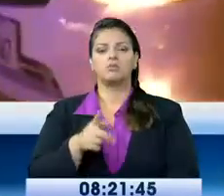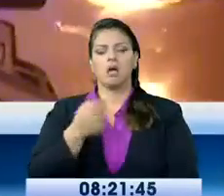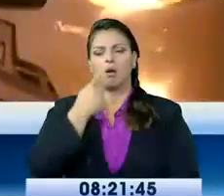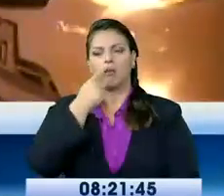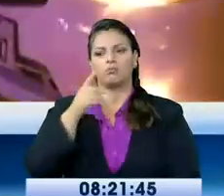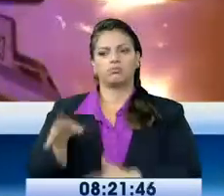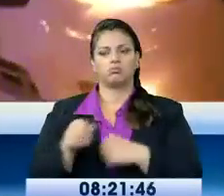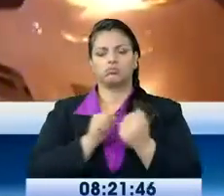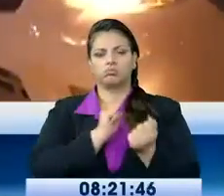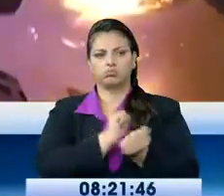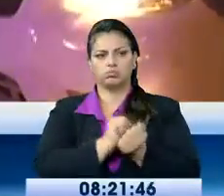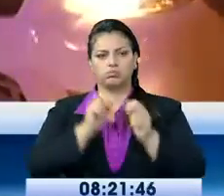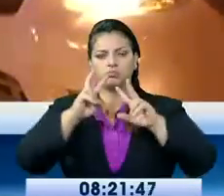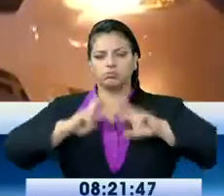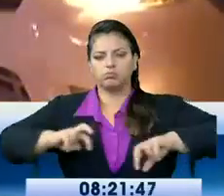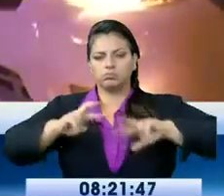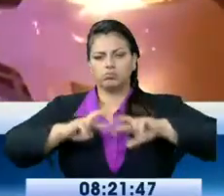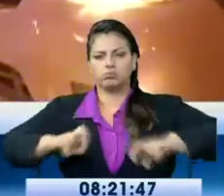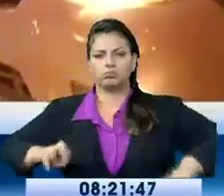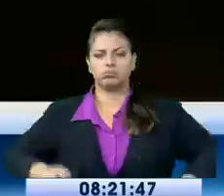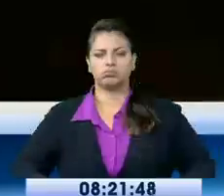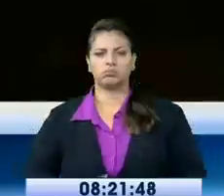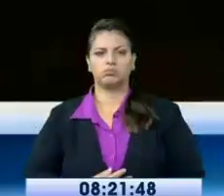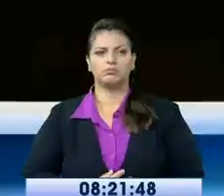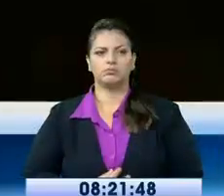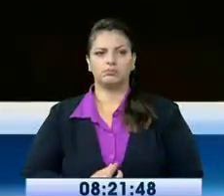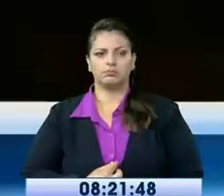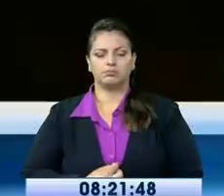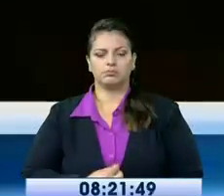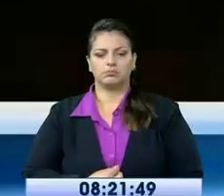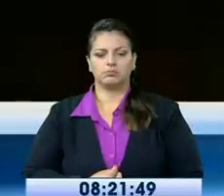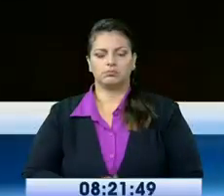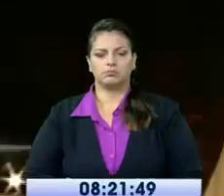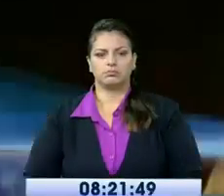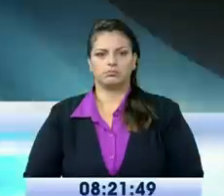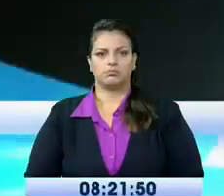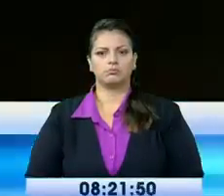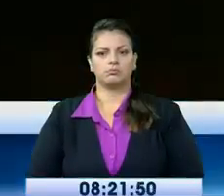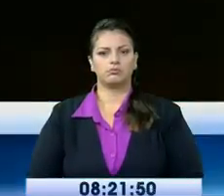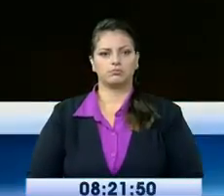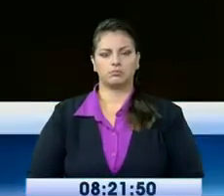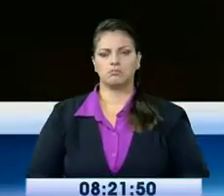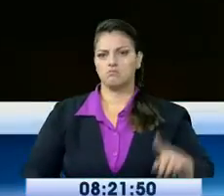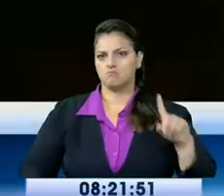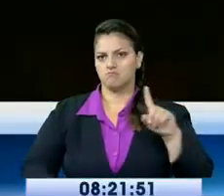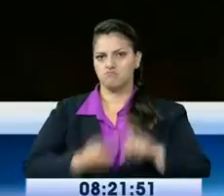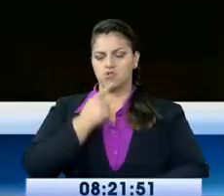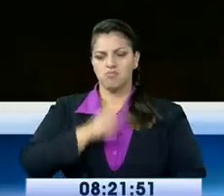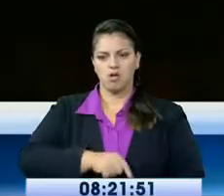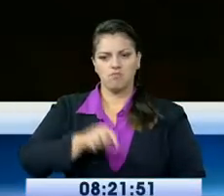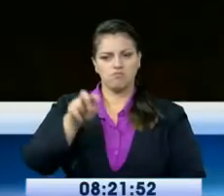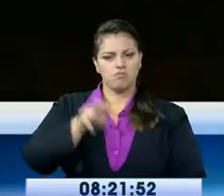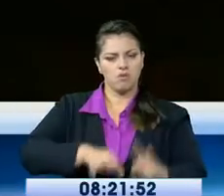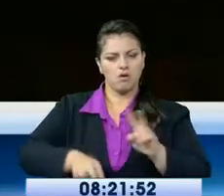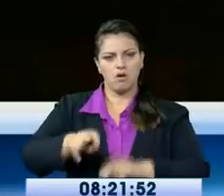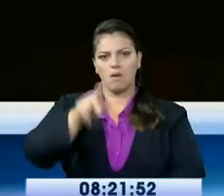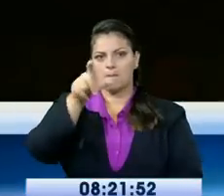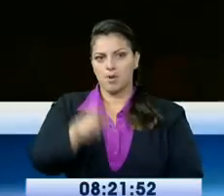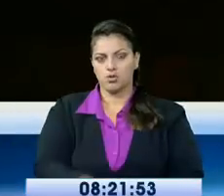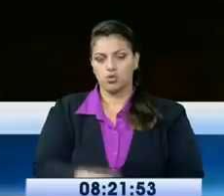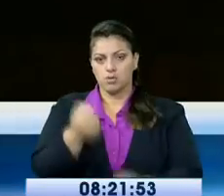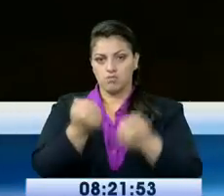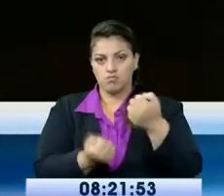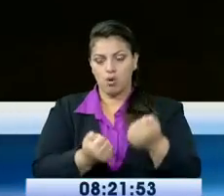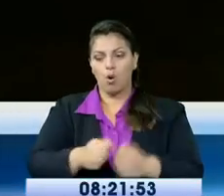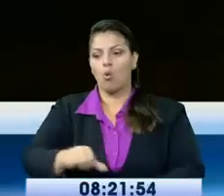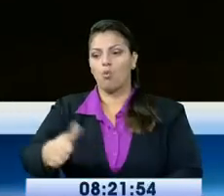las respectivas investigaciones. Se va a hacer la respectiva prueba de alcoholemia, tanto a la persona que está fallecida como